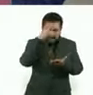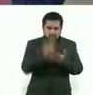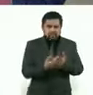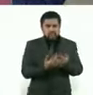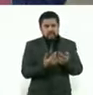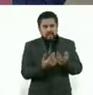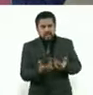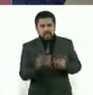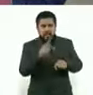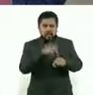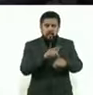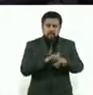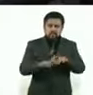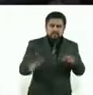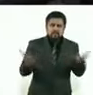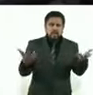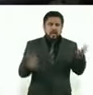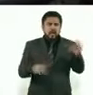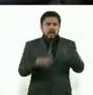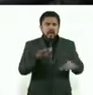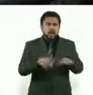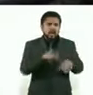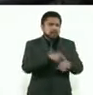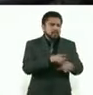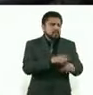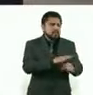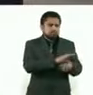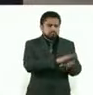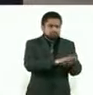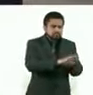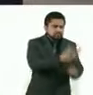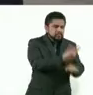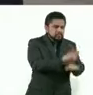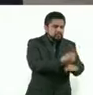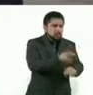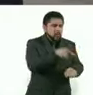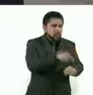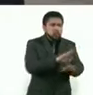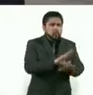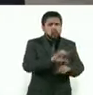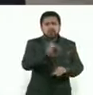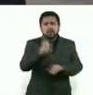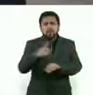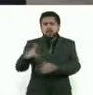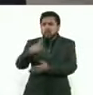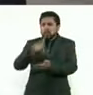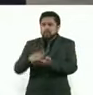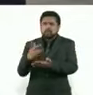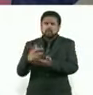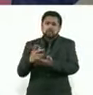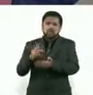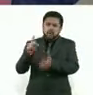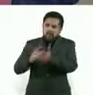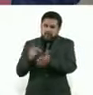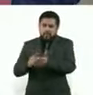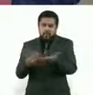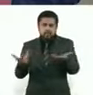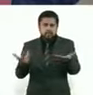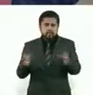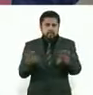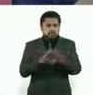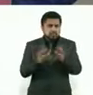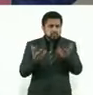ello, que si los tapan en algún momento, pero luego vuelven a aparecer. ¿Cómo está la vida útil de esos